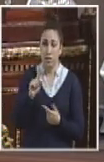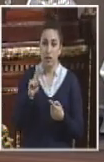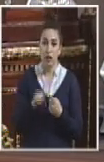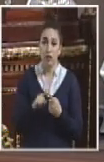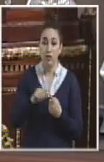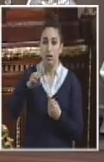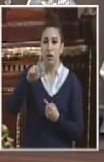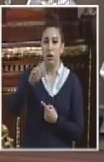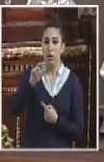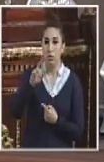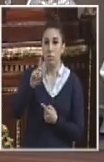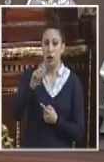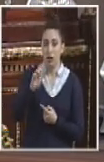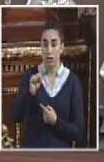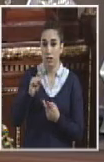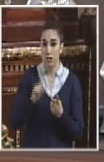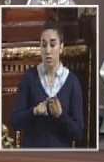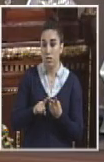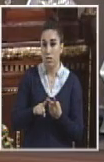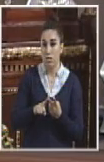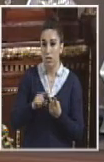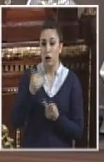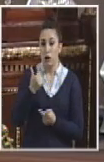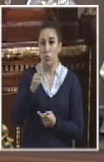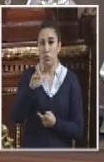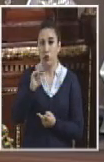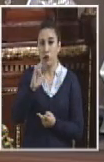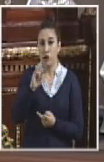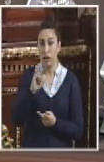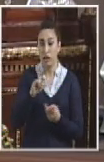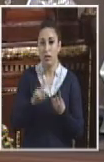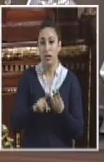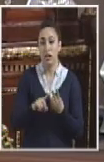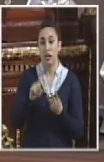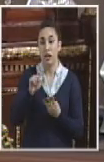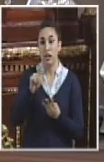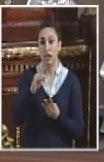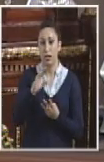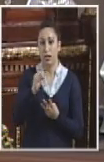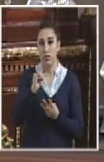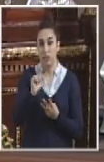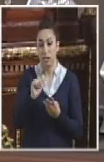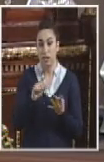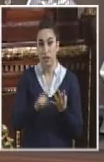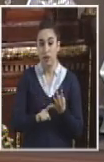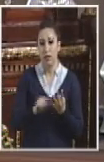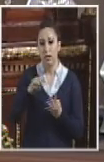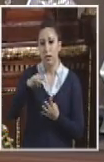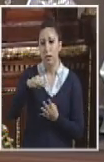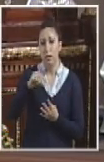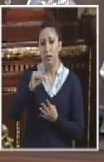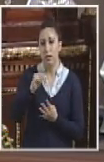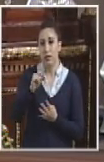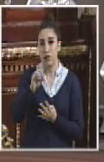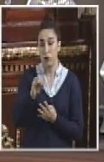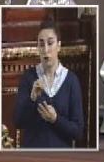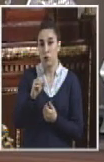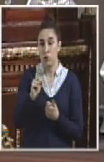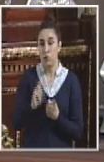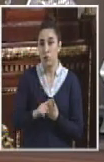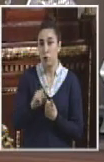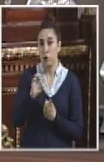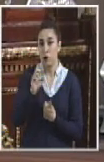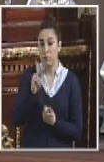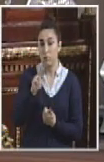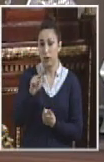Hernández, María de Lourdes Paz Reyes, Yuriri Ayala Zúñiga, Leticia Esther Varela Martínez, Miguel Ángel Macedo Escartín,